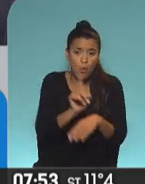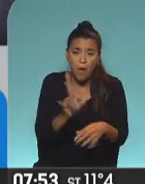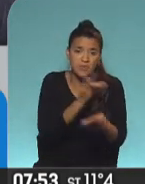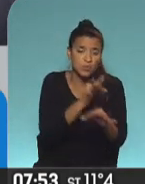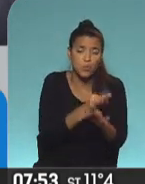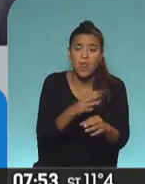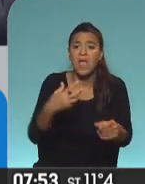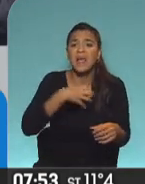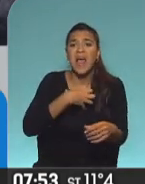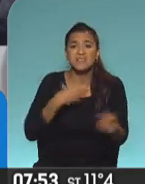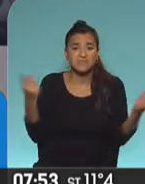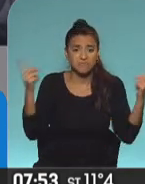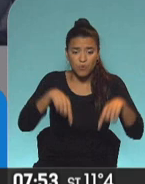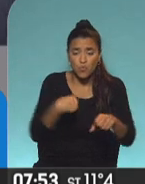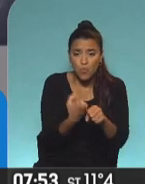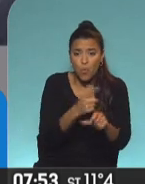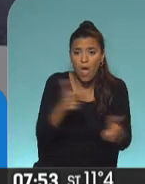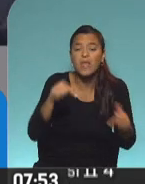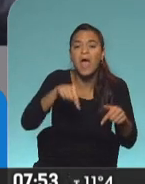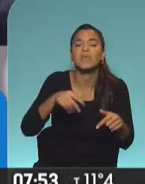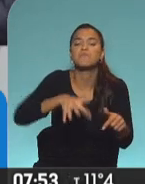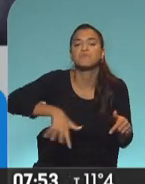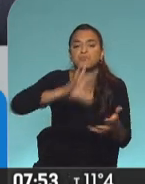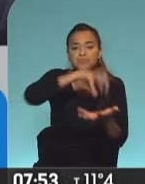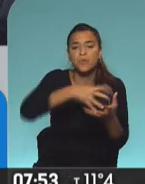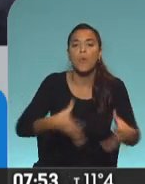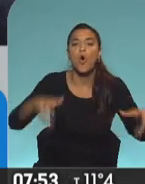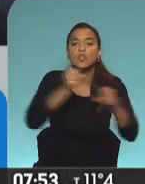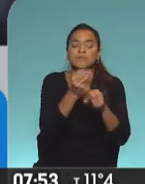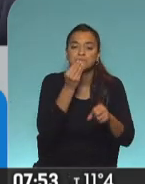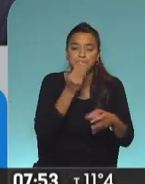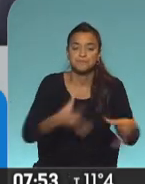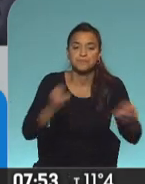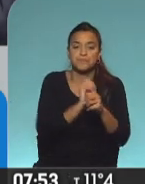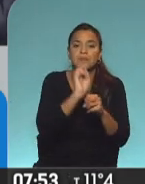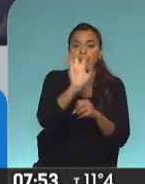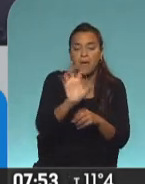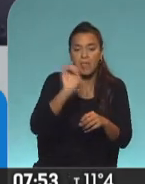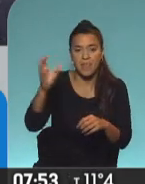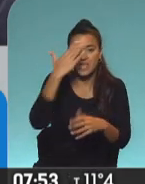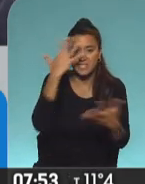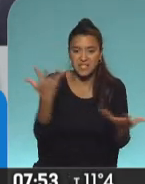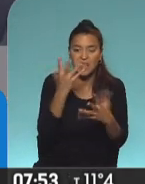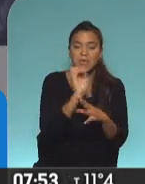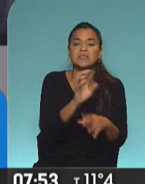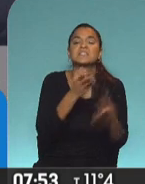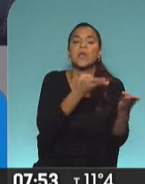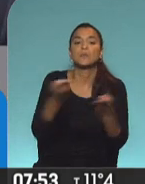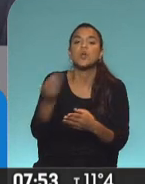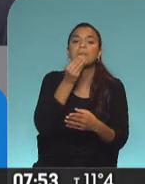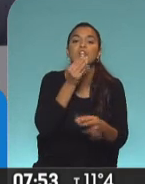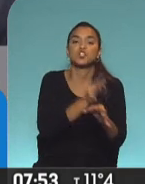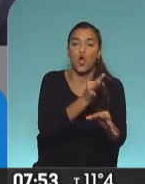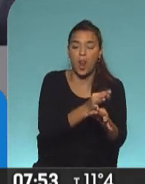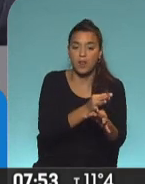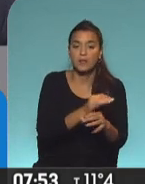no tenemos clases presenciales, ahí se han armado módulos, bolsones de alimentos que se entregan cada 15 días, lo llaman el servicio alimentario escolar. Donde sí